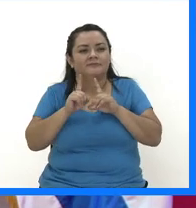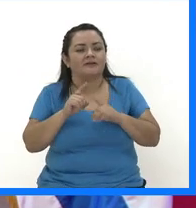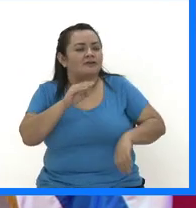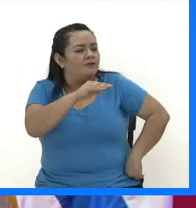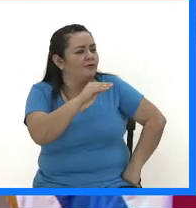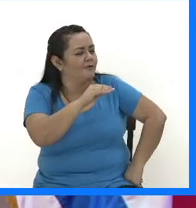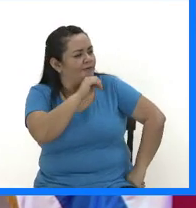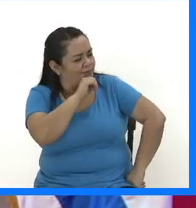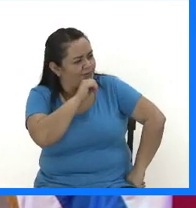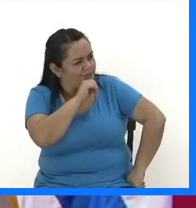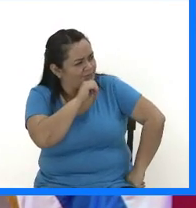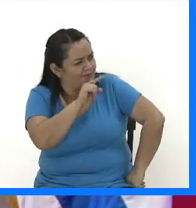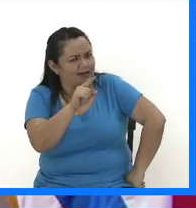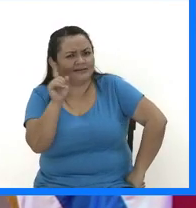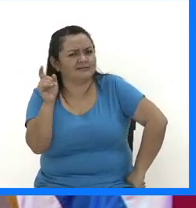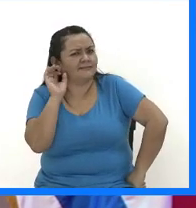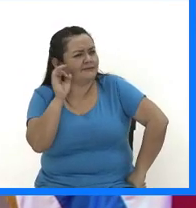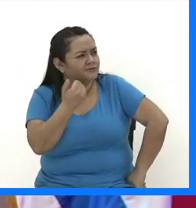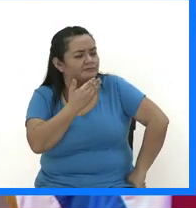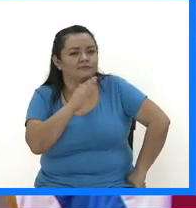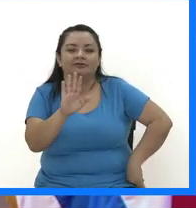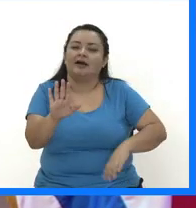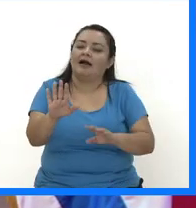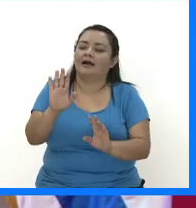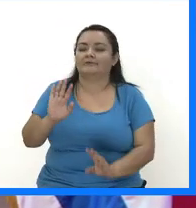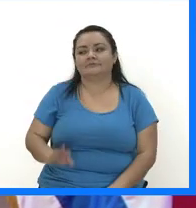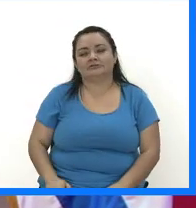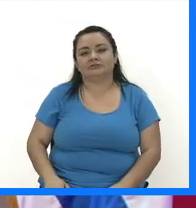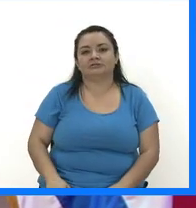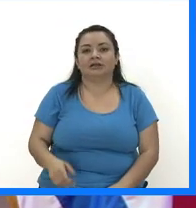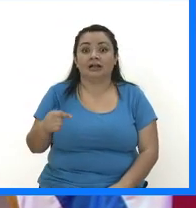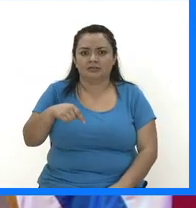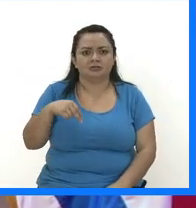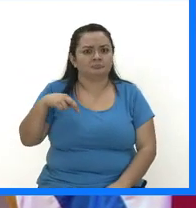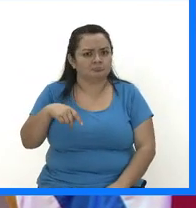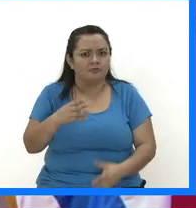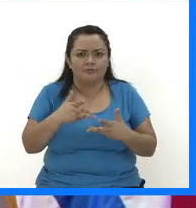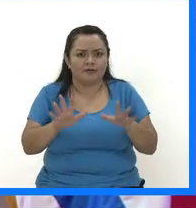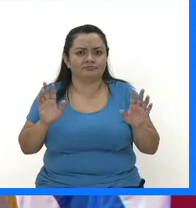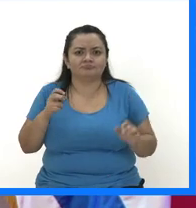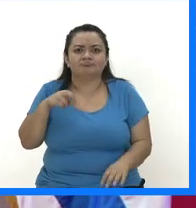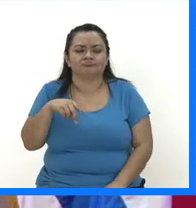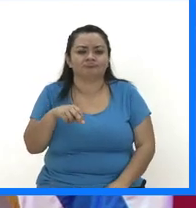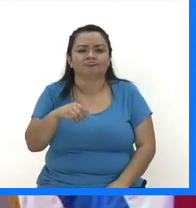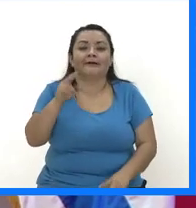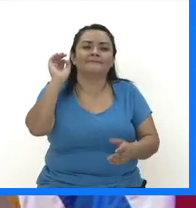digo mira hasta este hermano que le pasó a ese pastor me dijo si él vino aquí caminando